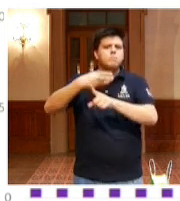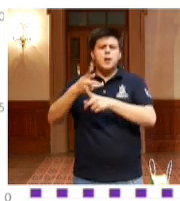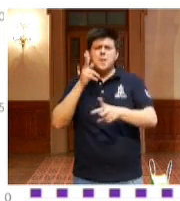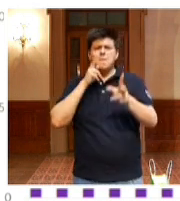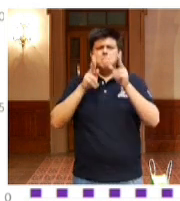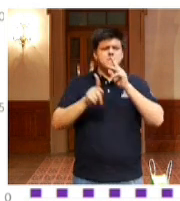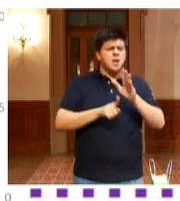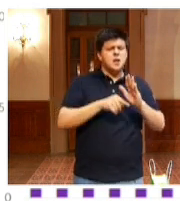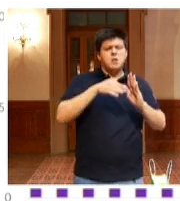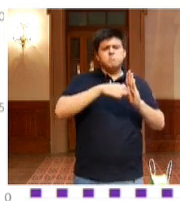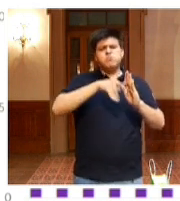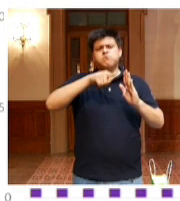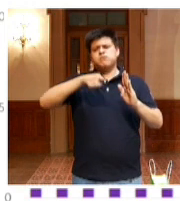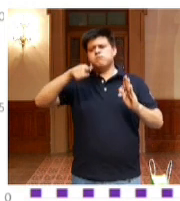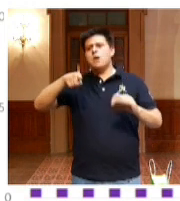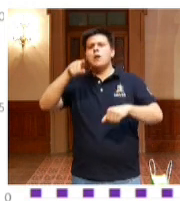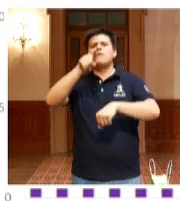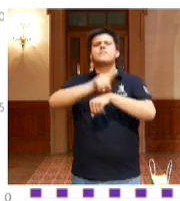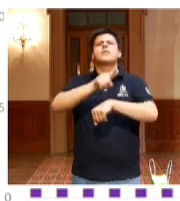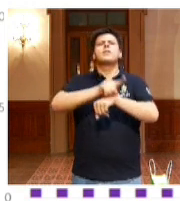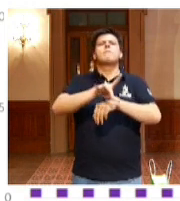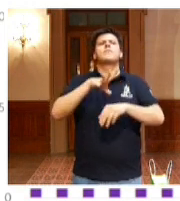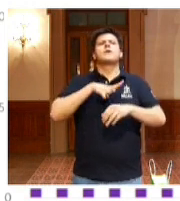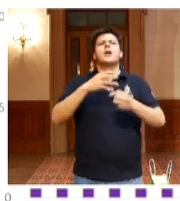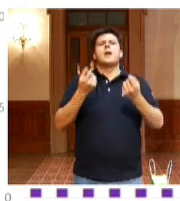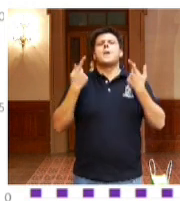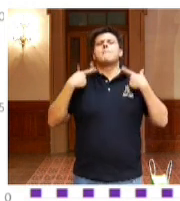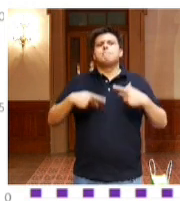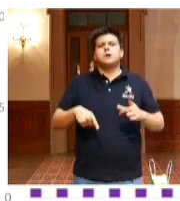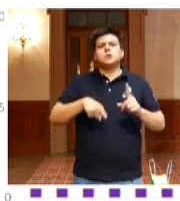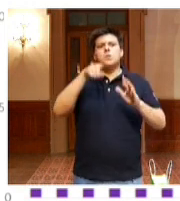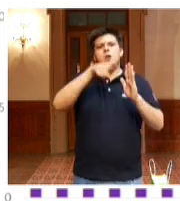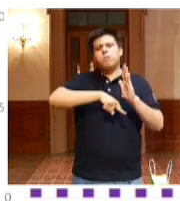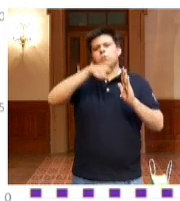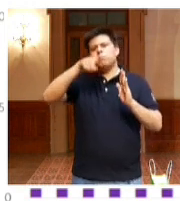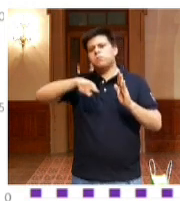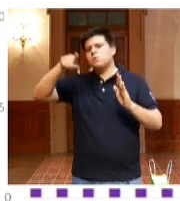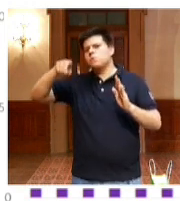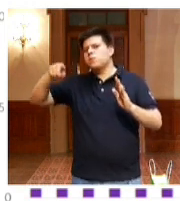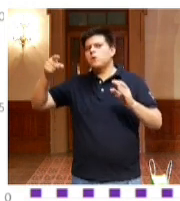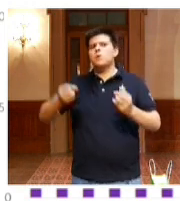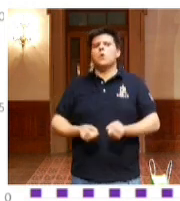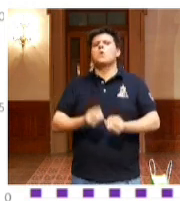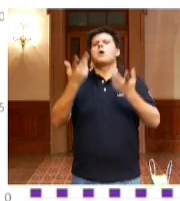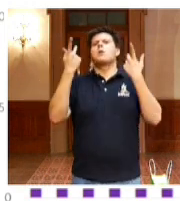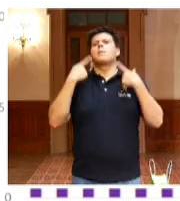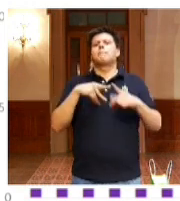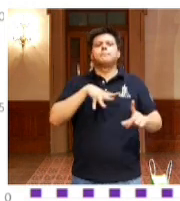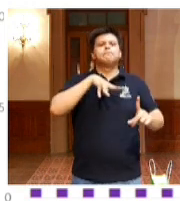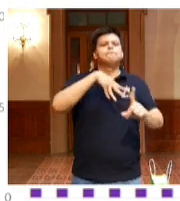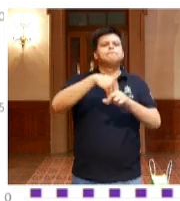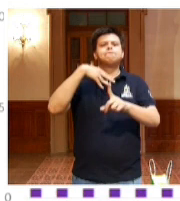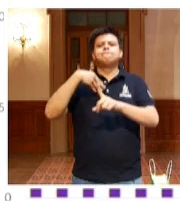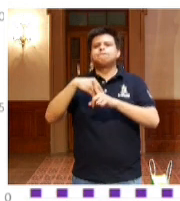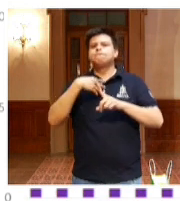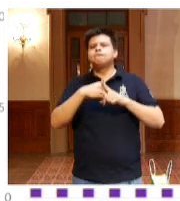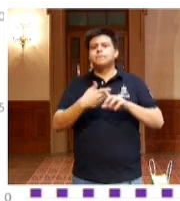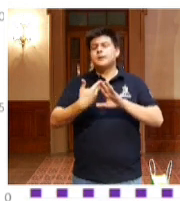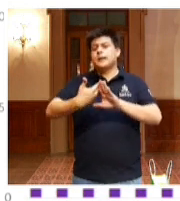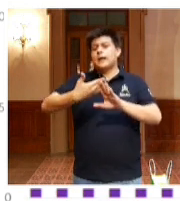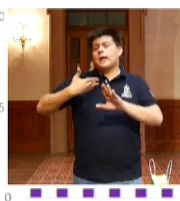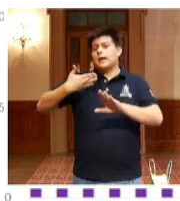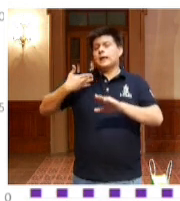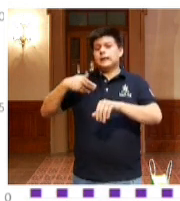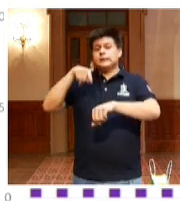día se incrementa el número de pacientes contagiados y en los últimos